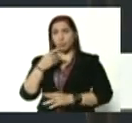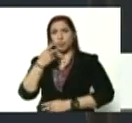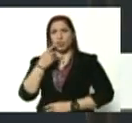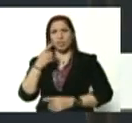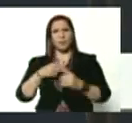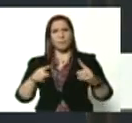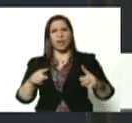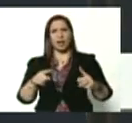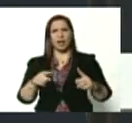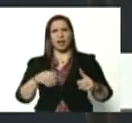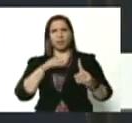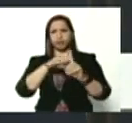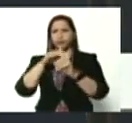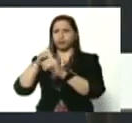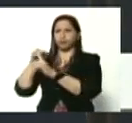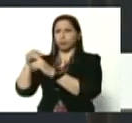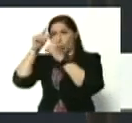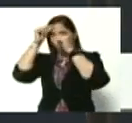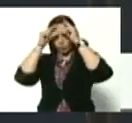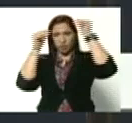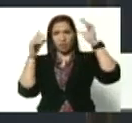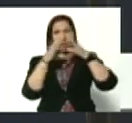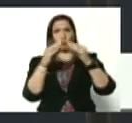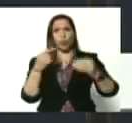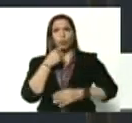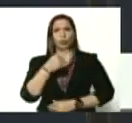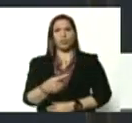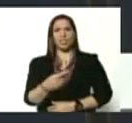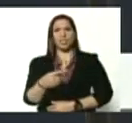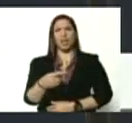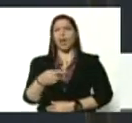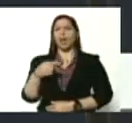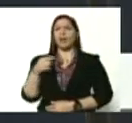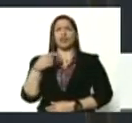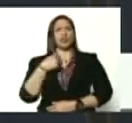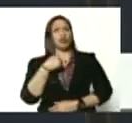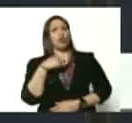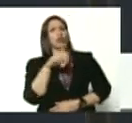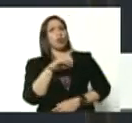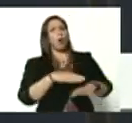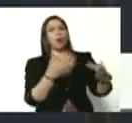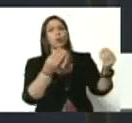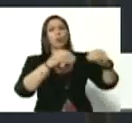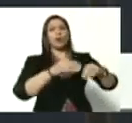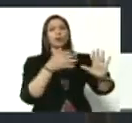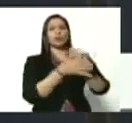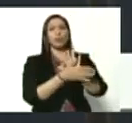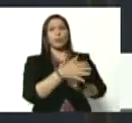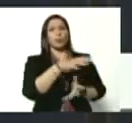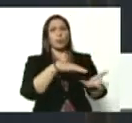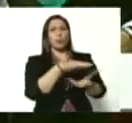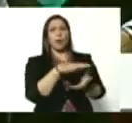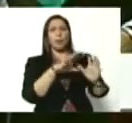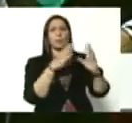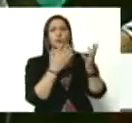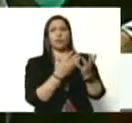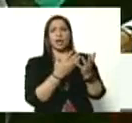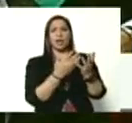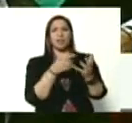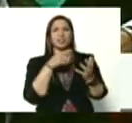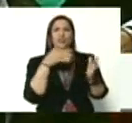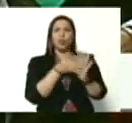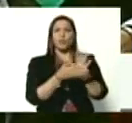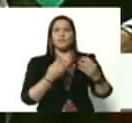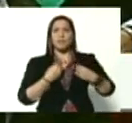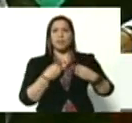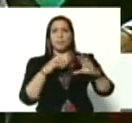acusar de comunista a todo aquel que cuestione el actual desorden mundial y la destrucción de la vida sobre el planeta esto va acompañado